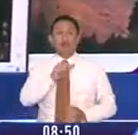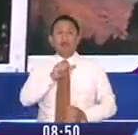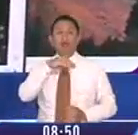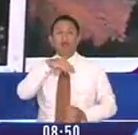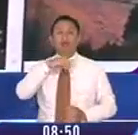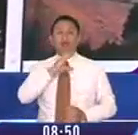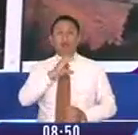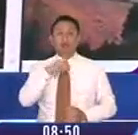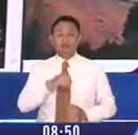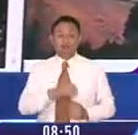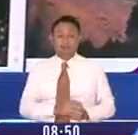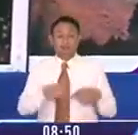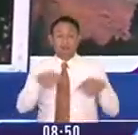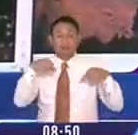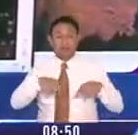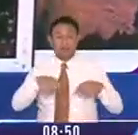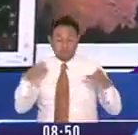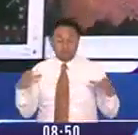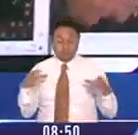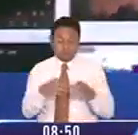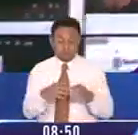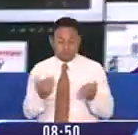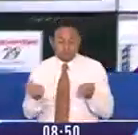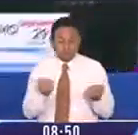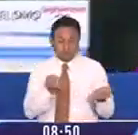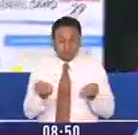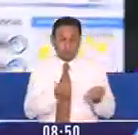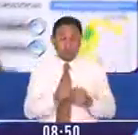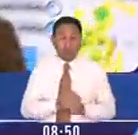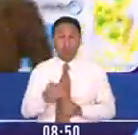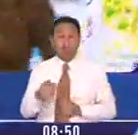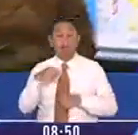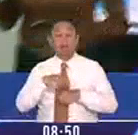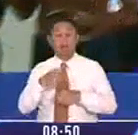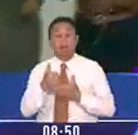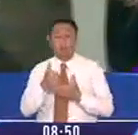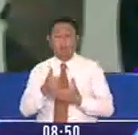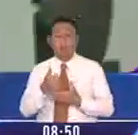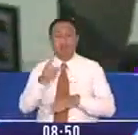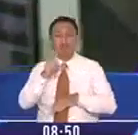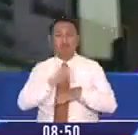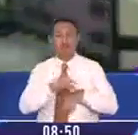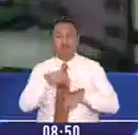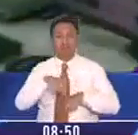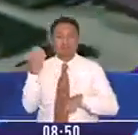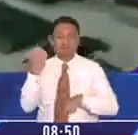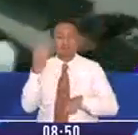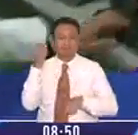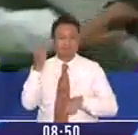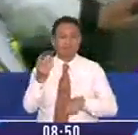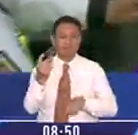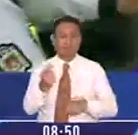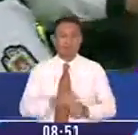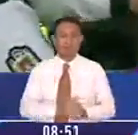El objetivo es aquí gestionar eficientemente y reducir los tiempos de respuesta ante posibles emergencias. Tenemos aquí todas las cámaras que